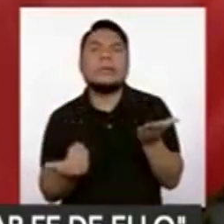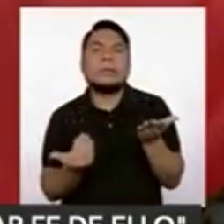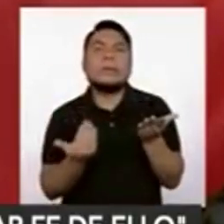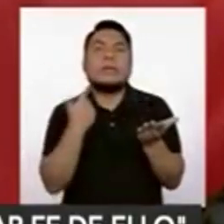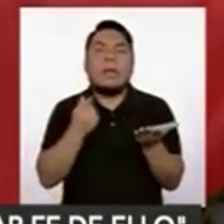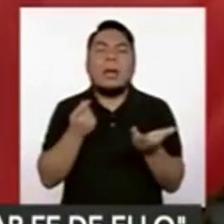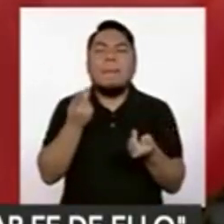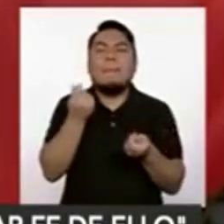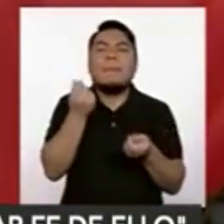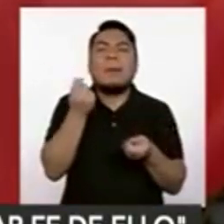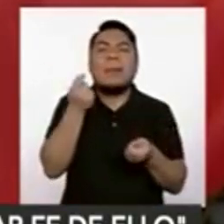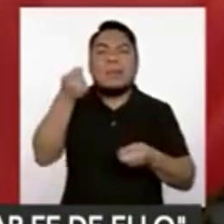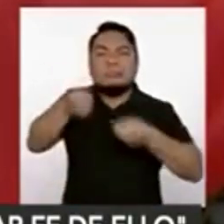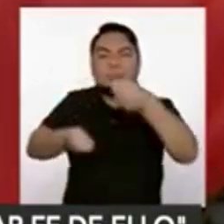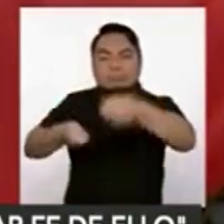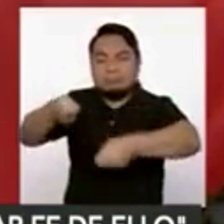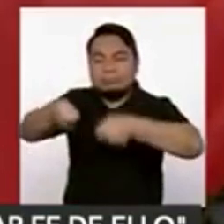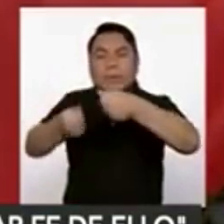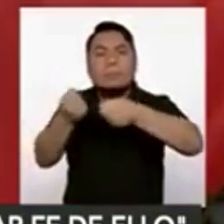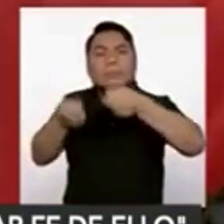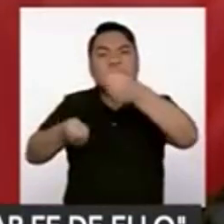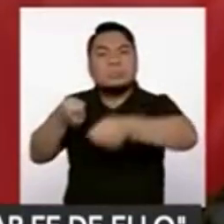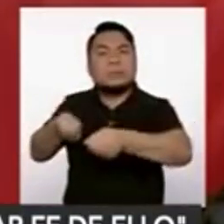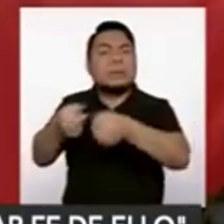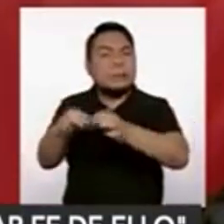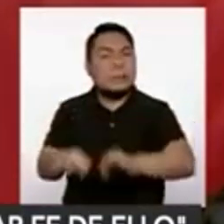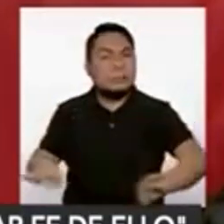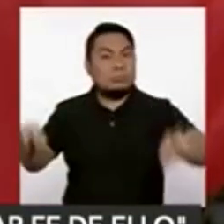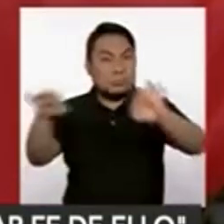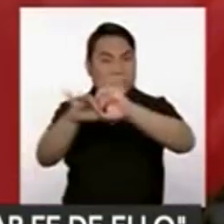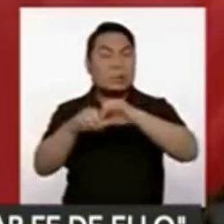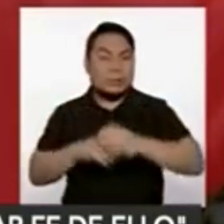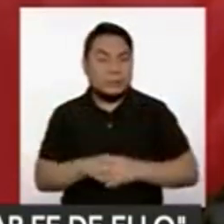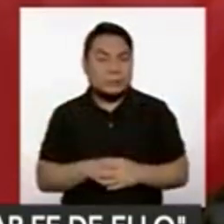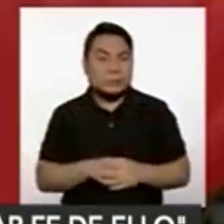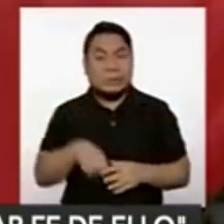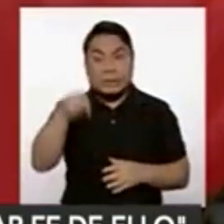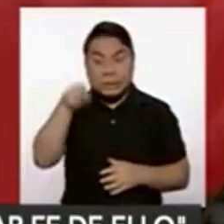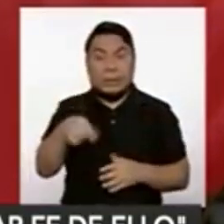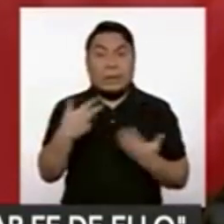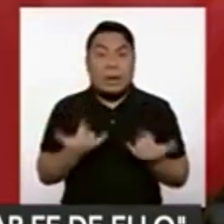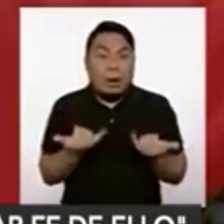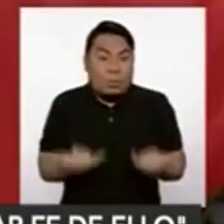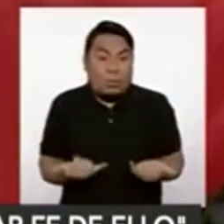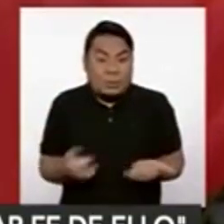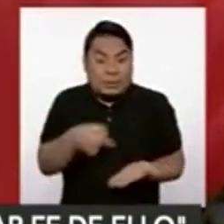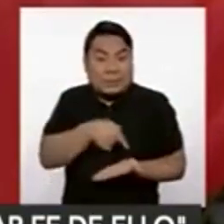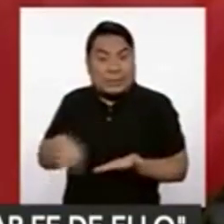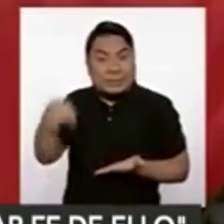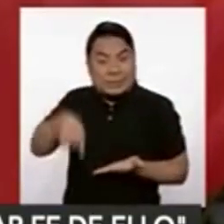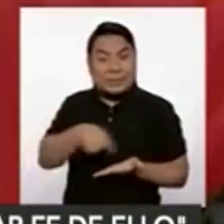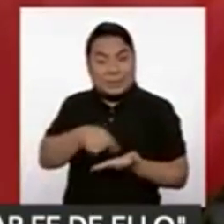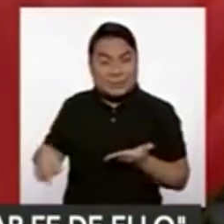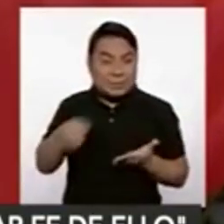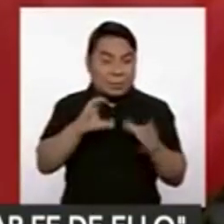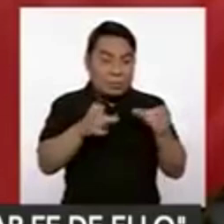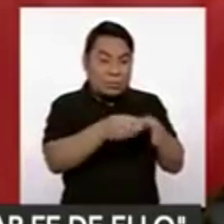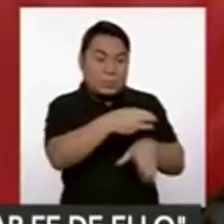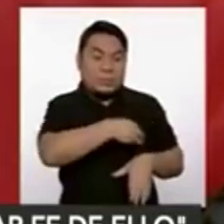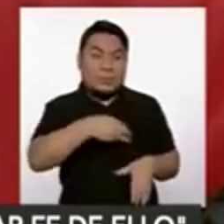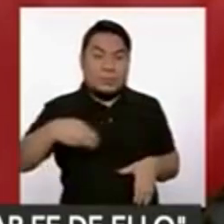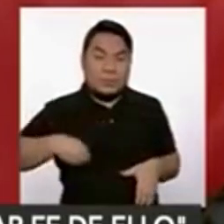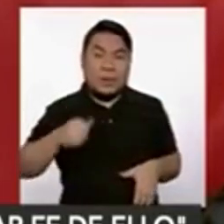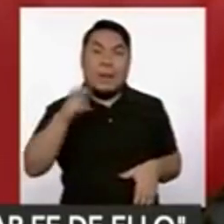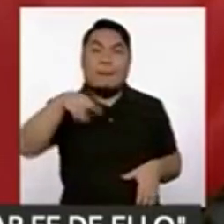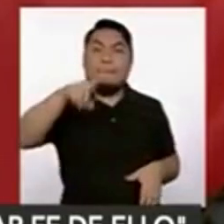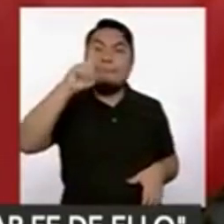de inversiones importantes que van a ser aprobadas en esta semana en el Consejo de Ministros que